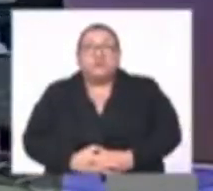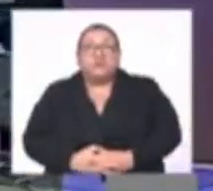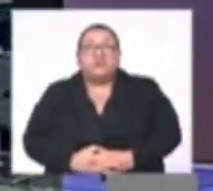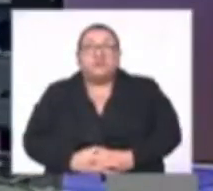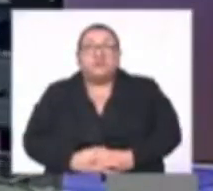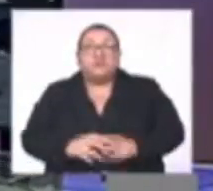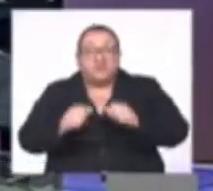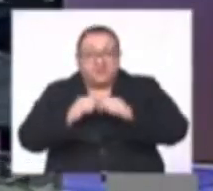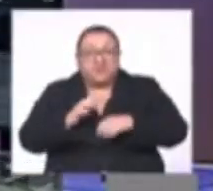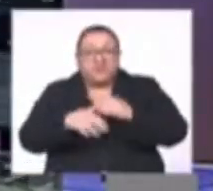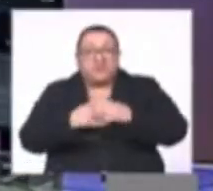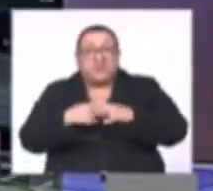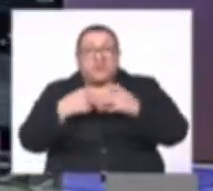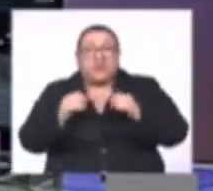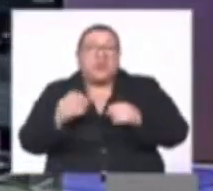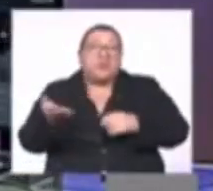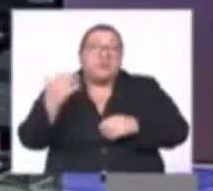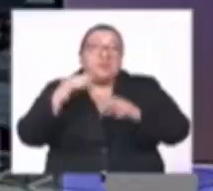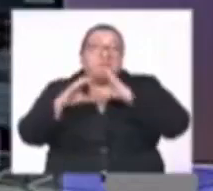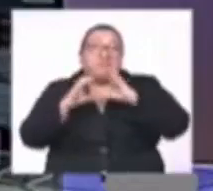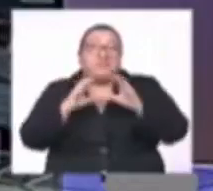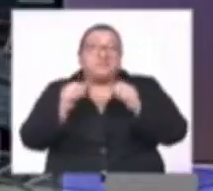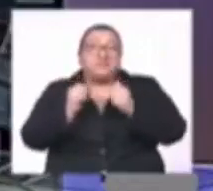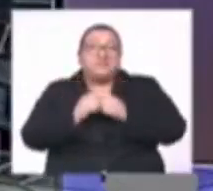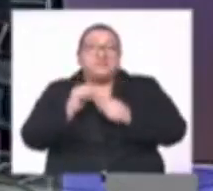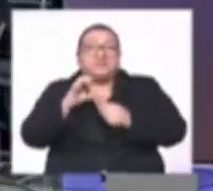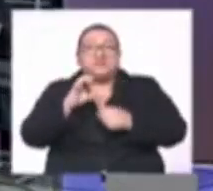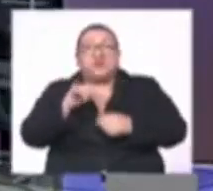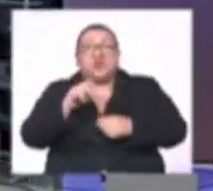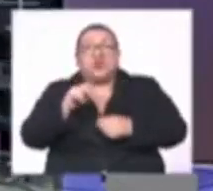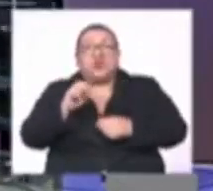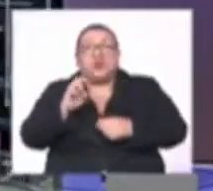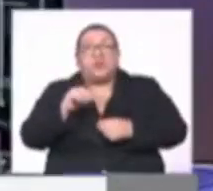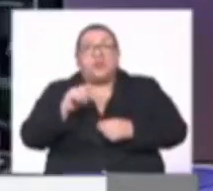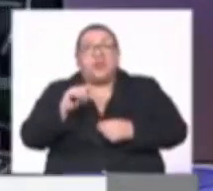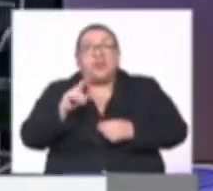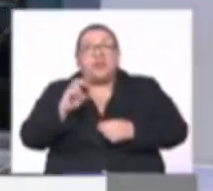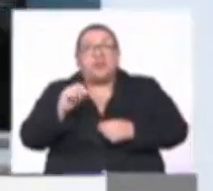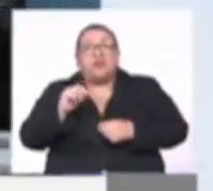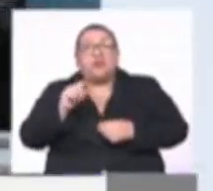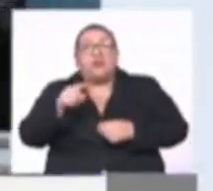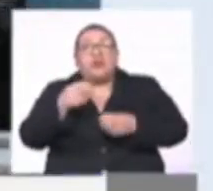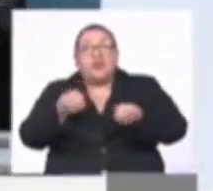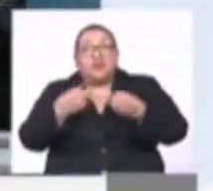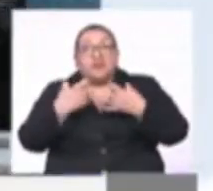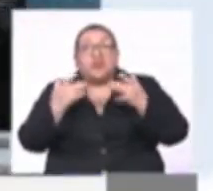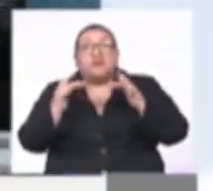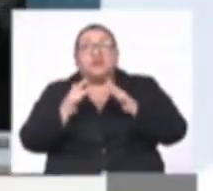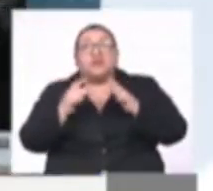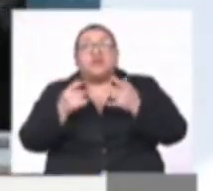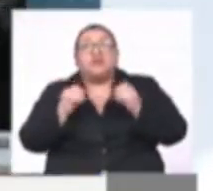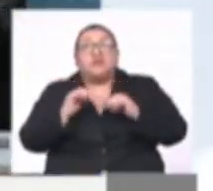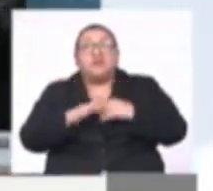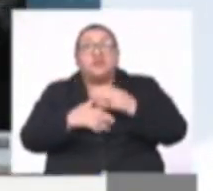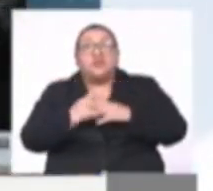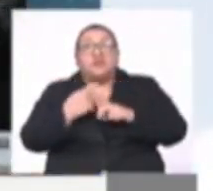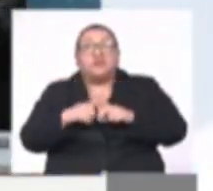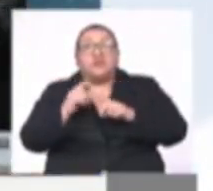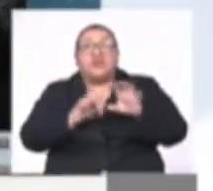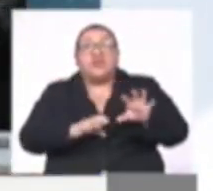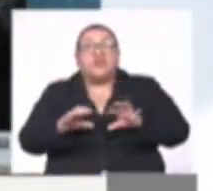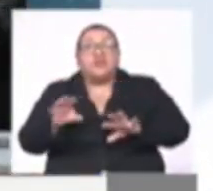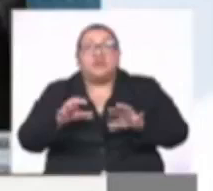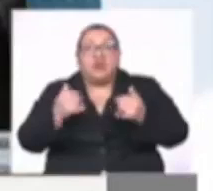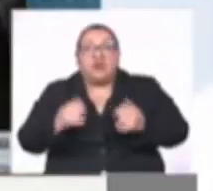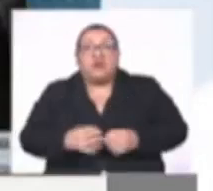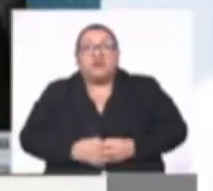con el desarrollo de nuestra información, vamos a comunicarnos nuevamente con nuestro compañero Jorge Malvor para que nos brinde información de las actividades que se van a realizar